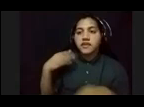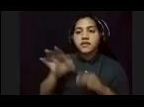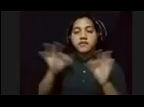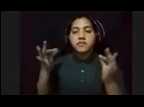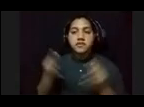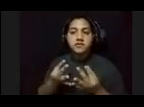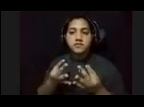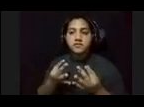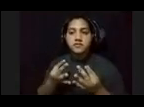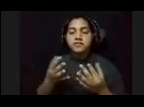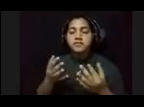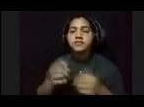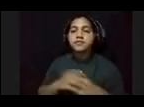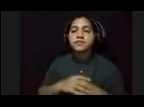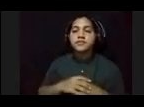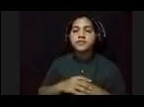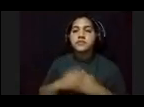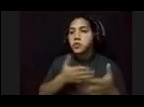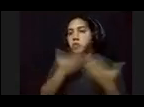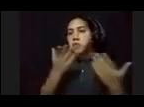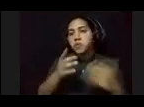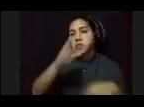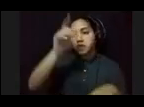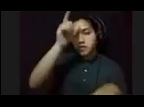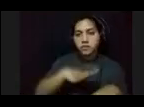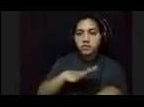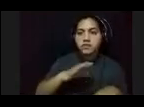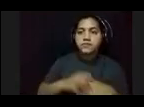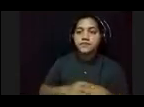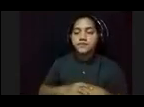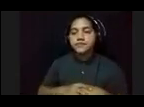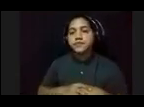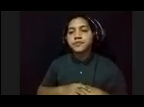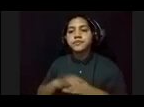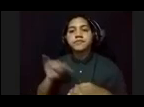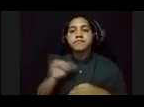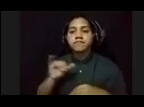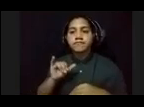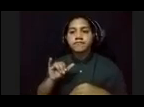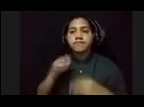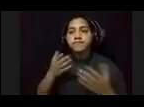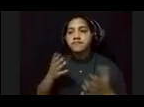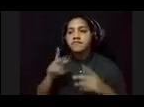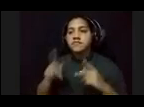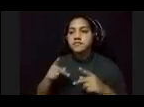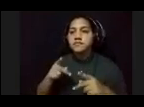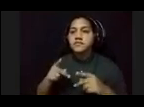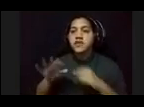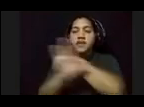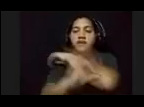visto de otra manera, sin un hombre a la cabeza. También se destaca la presencia de extranjeros residiendo en La